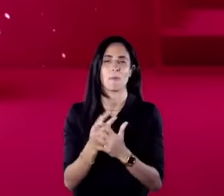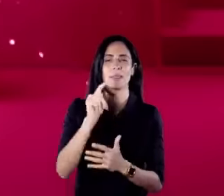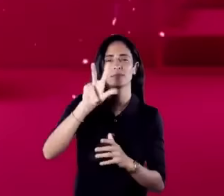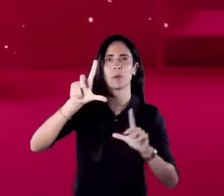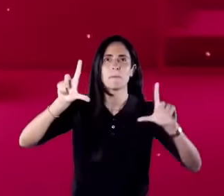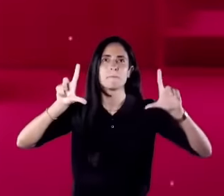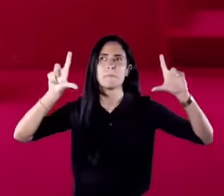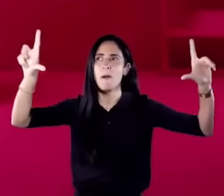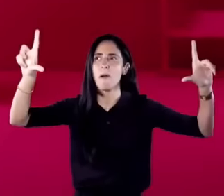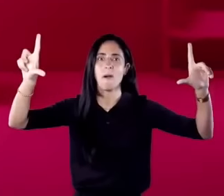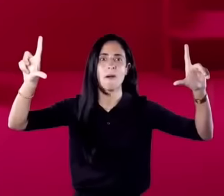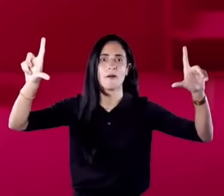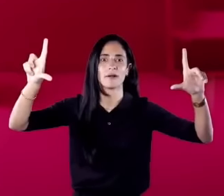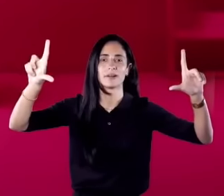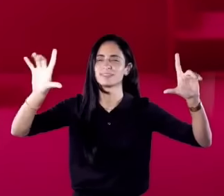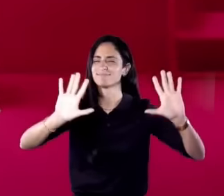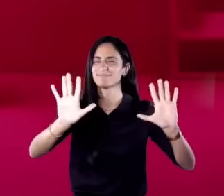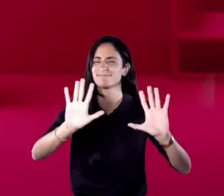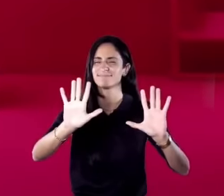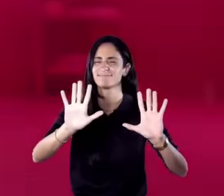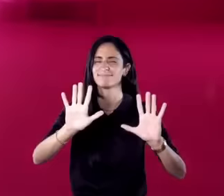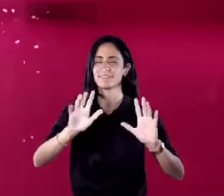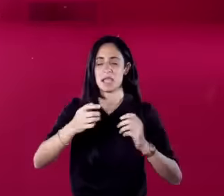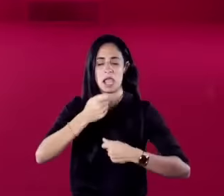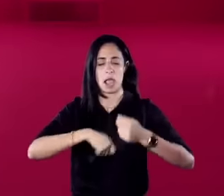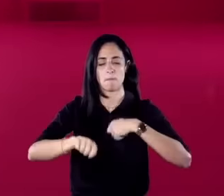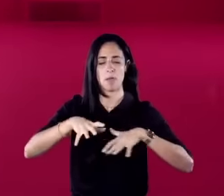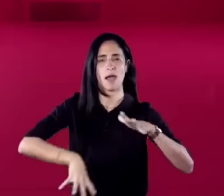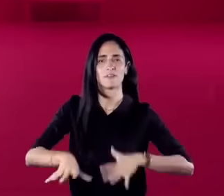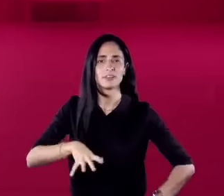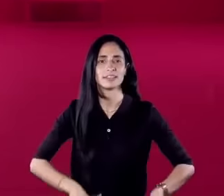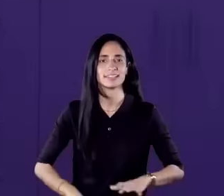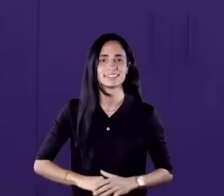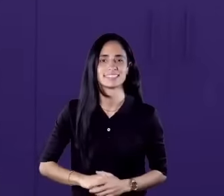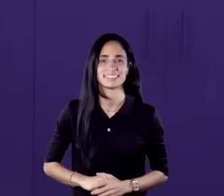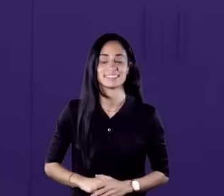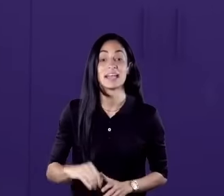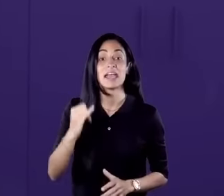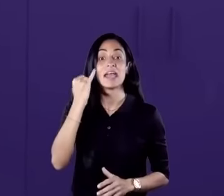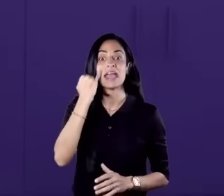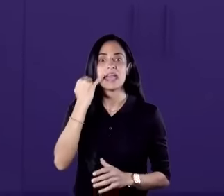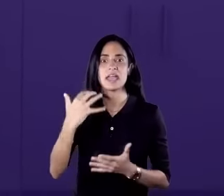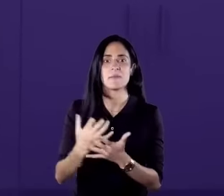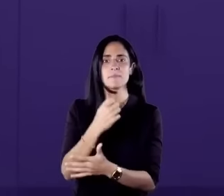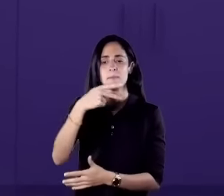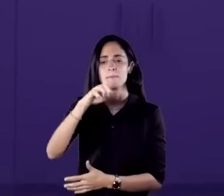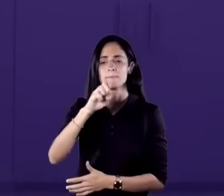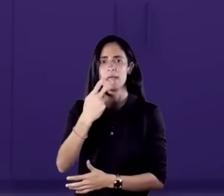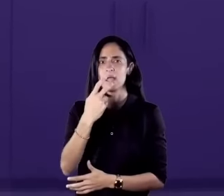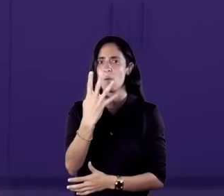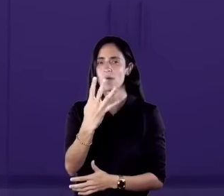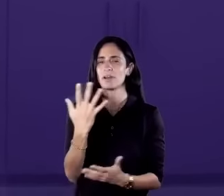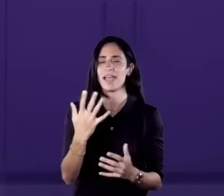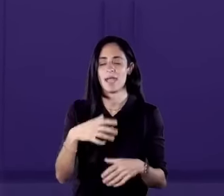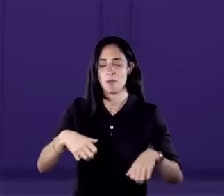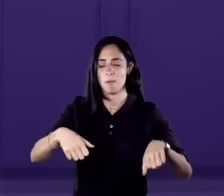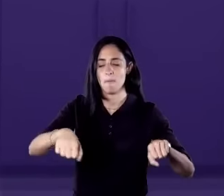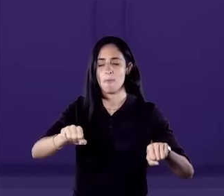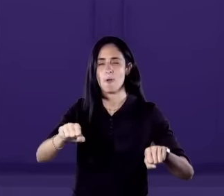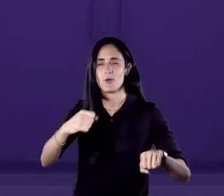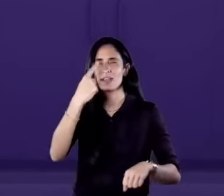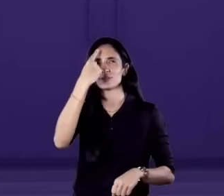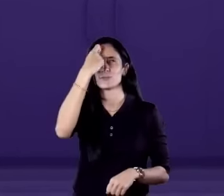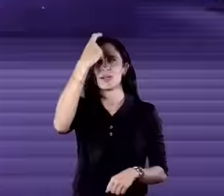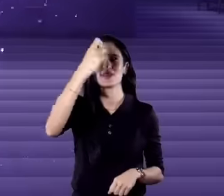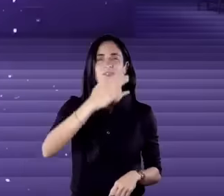televisor. O mejor, me cambio de outfit. Si yo me pego en el Pega 4, yo me compraría la